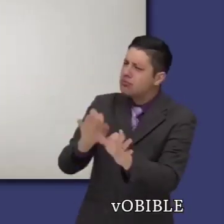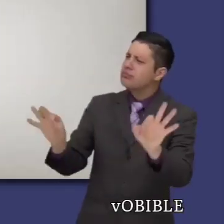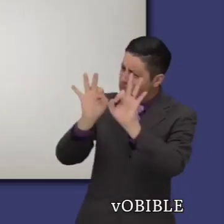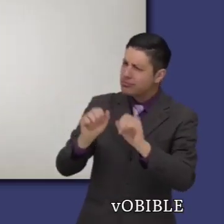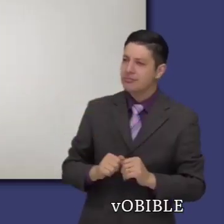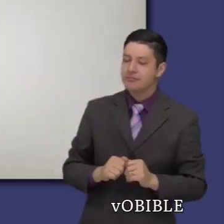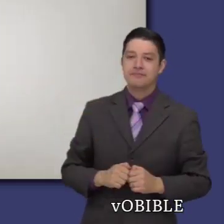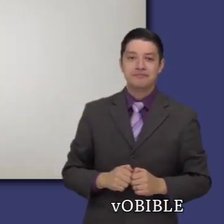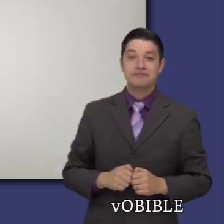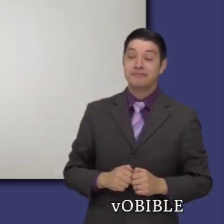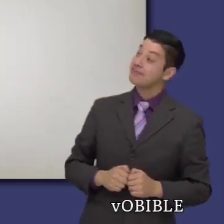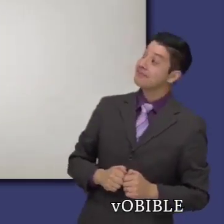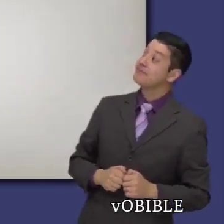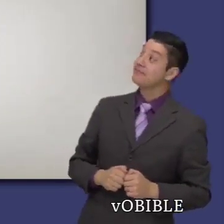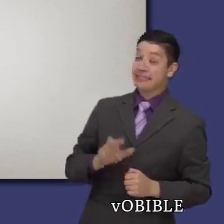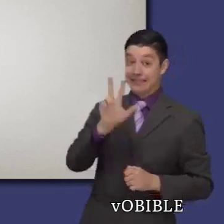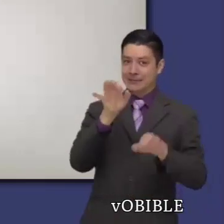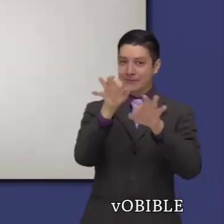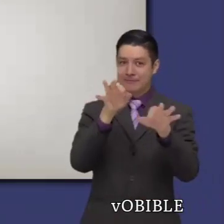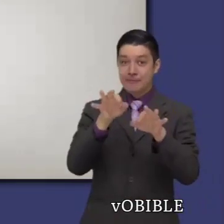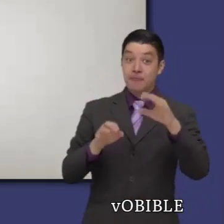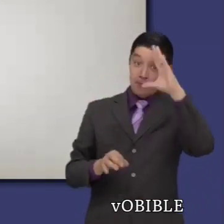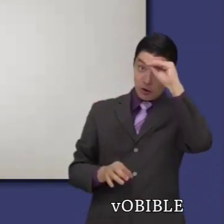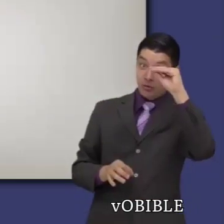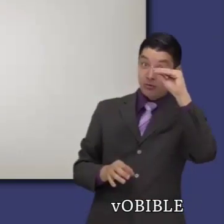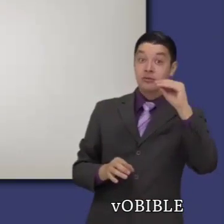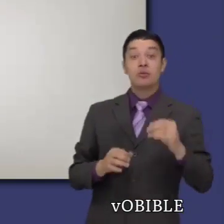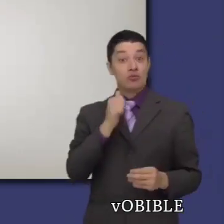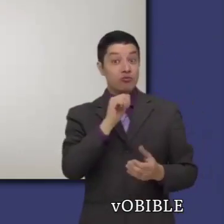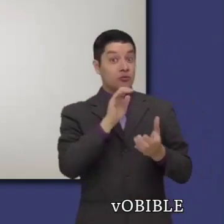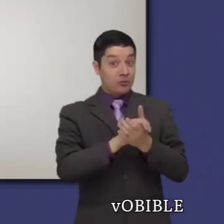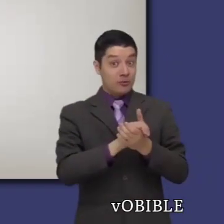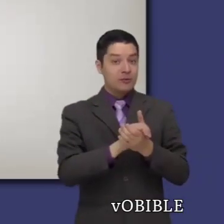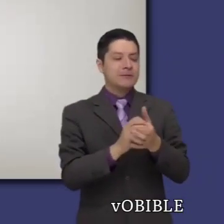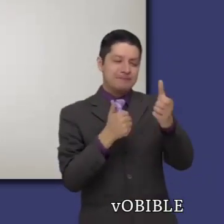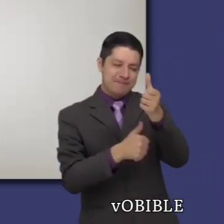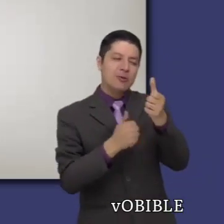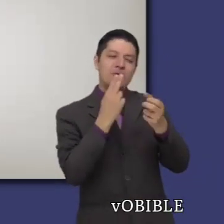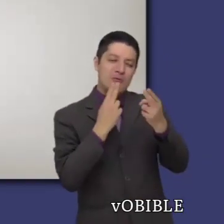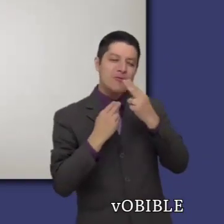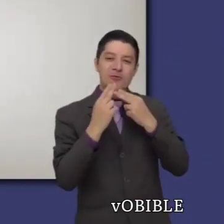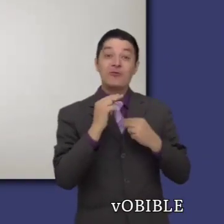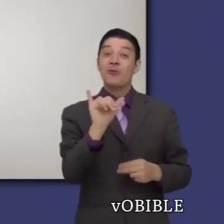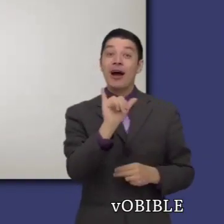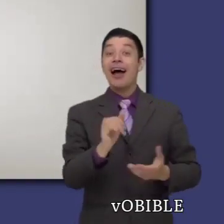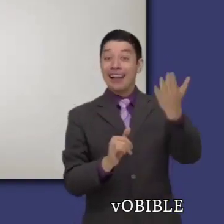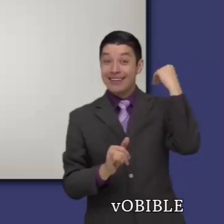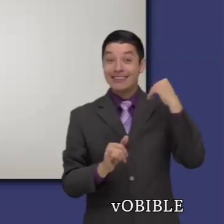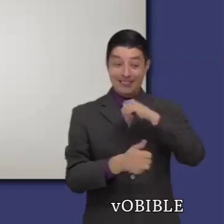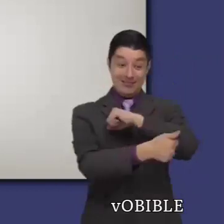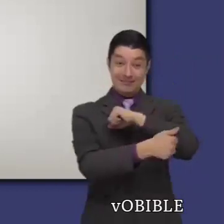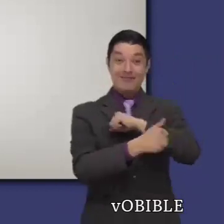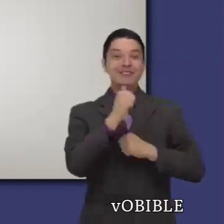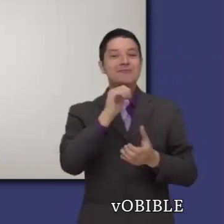En el capítulo 3, leemos que la esposa debe respetar de buena gana la autoridad de su esposo, igual que hizo Sara